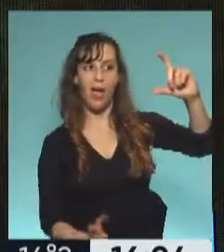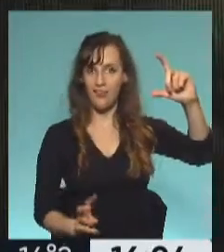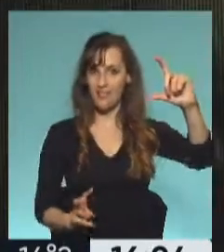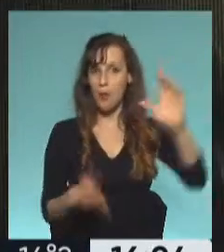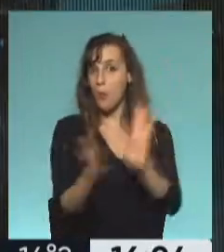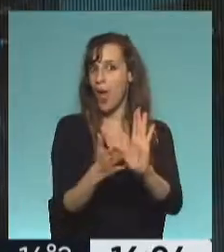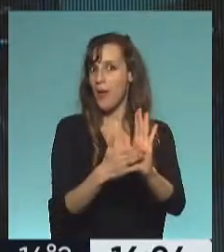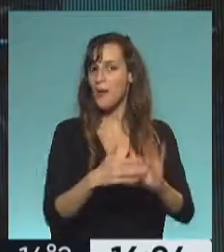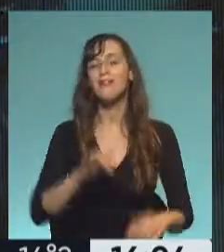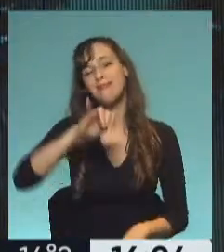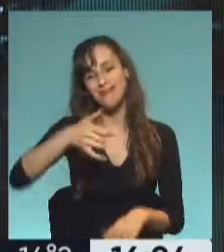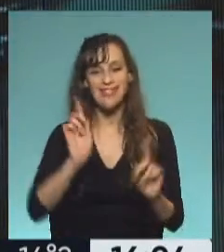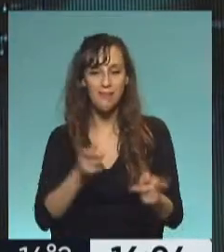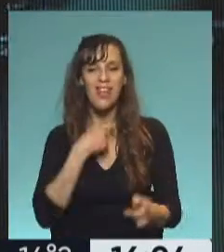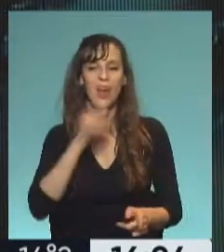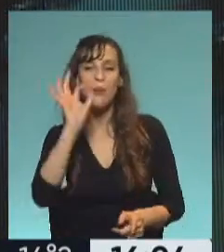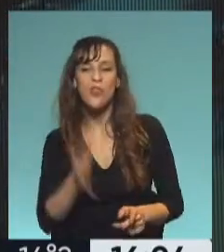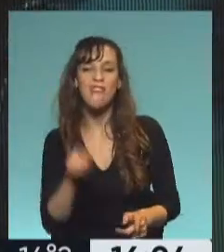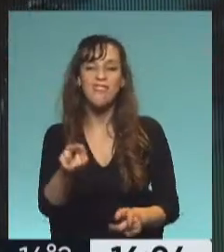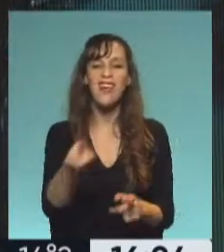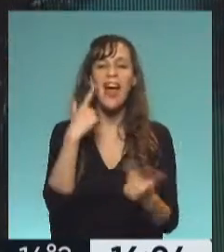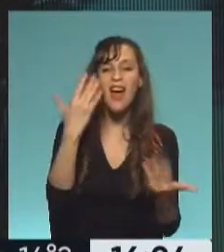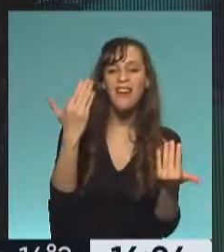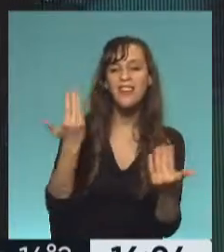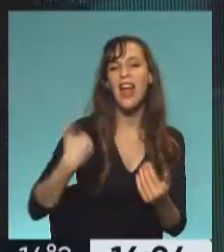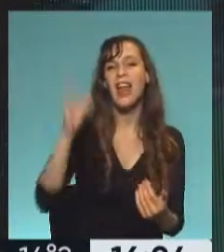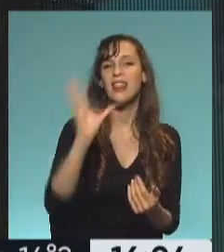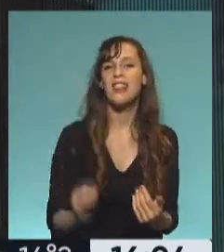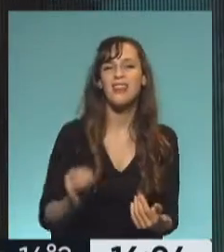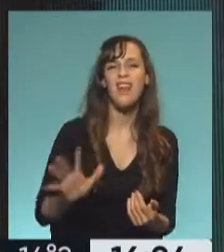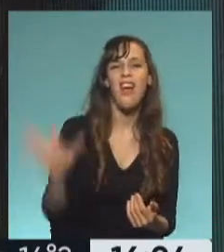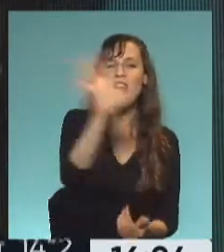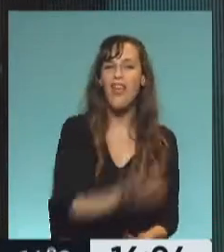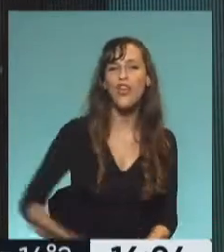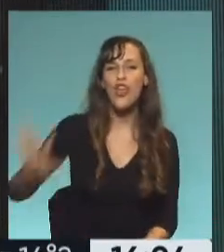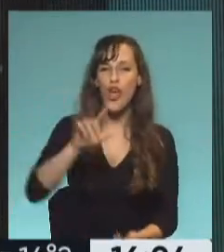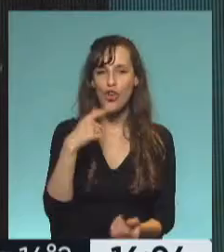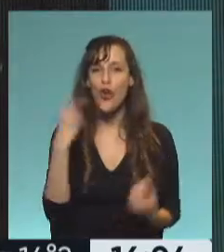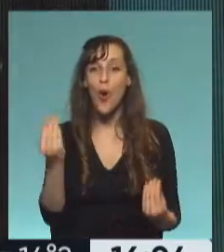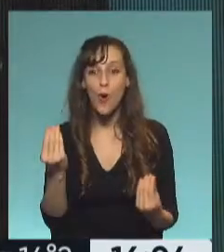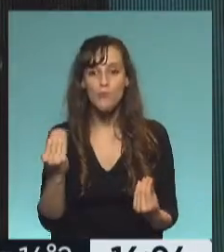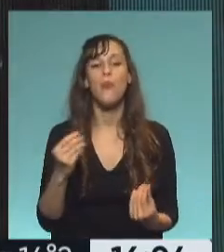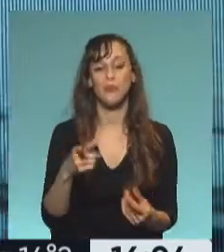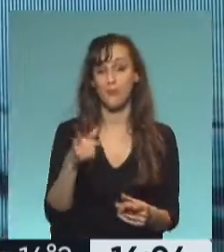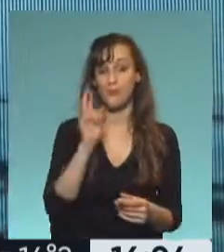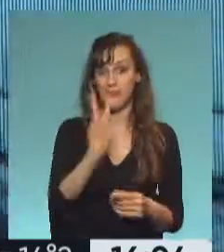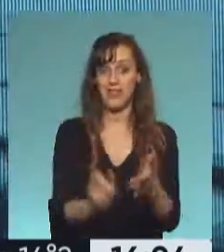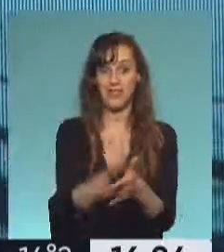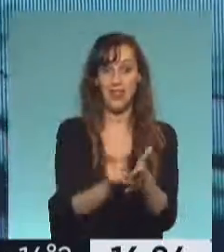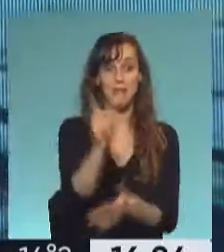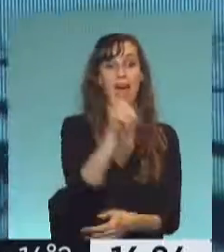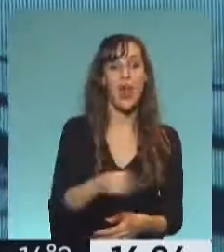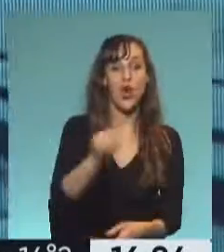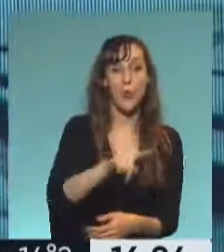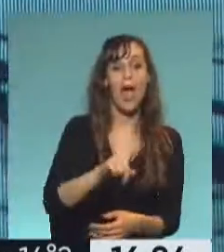¿no? Y queremos saber cómo están los diferentes lugares de nuestro país, las diferentes regiones. Estamos conectados. ARG es el Instagram y el Facebook